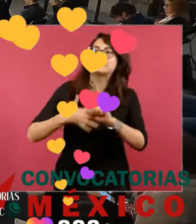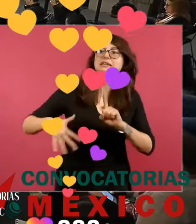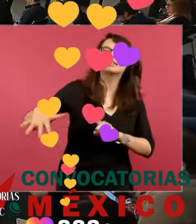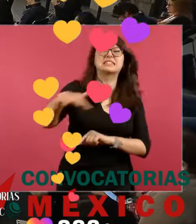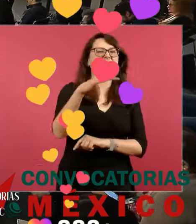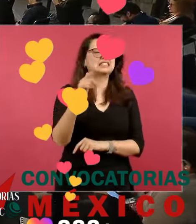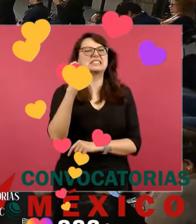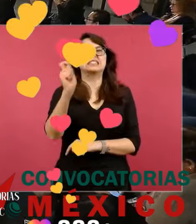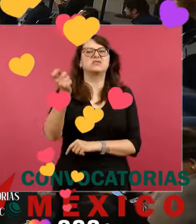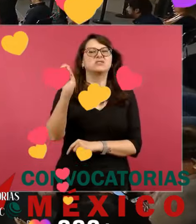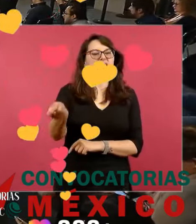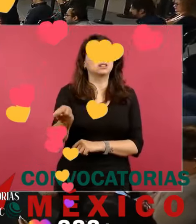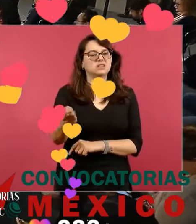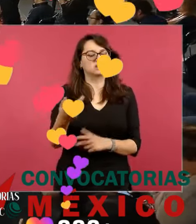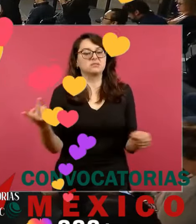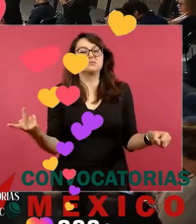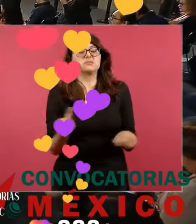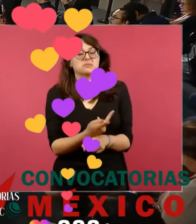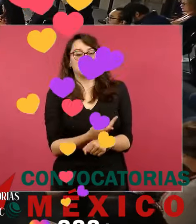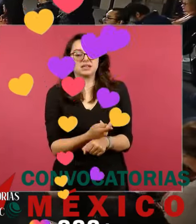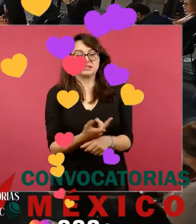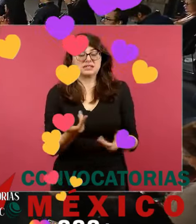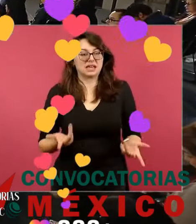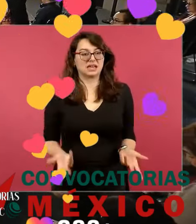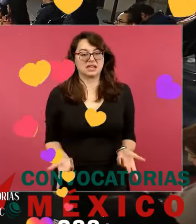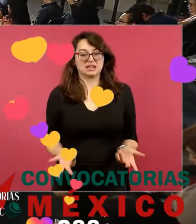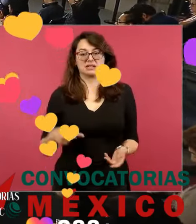lo que sucedió en los últimos tiempos en México.